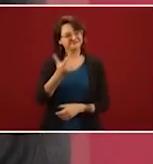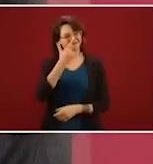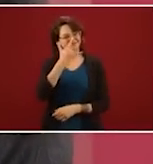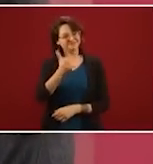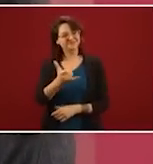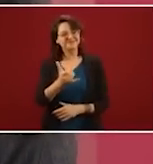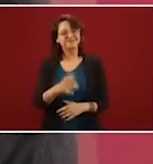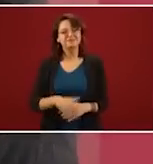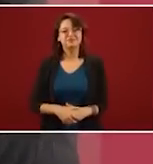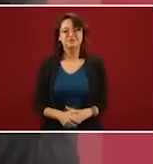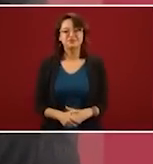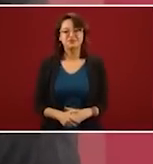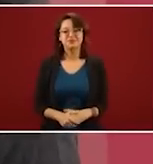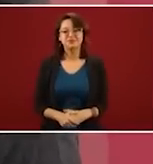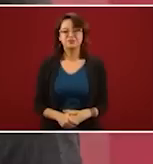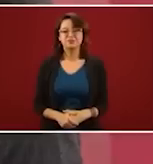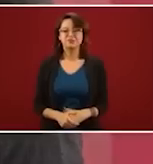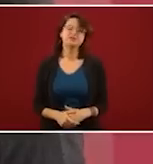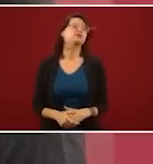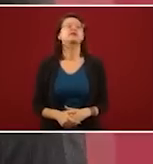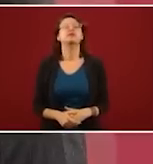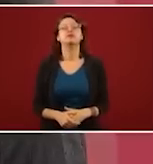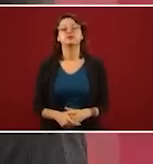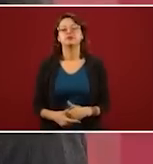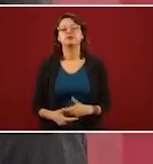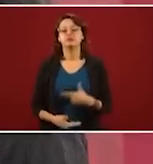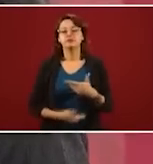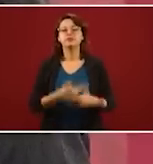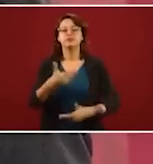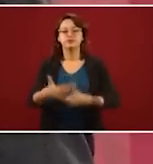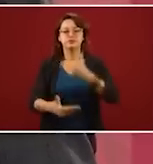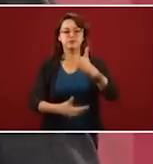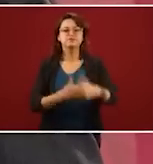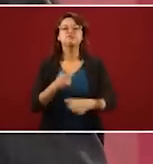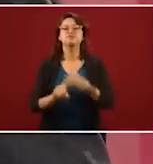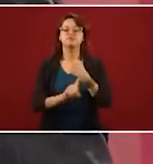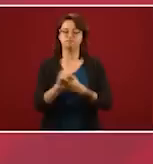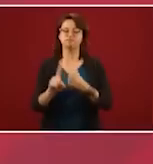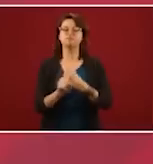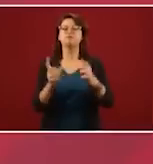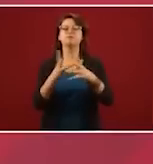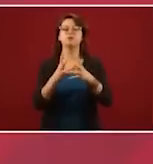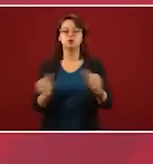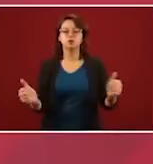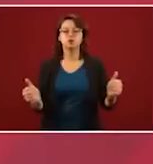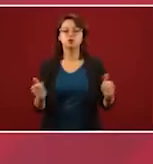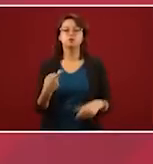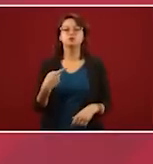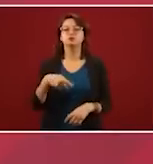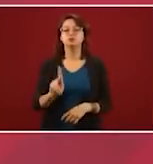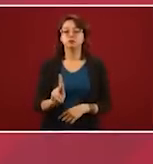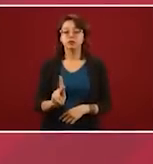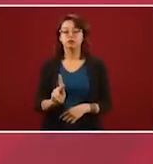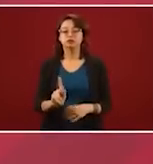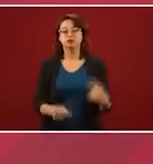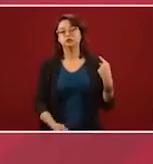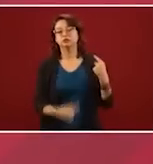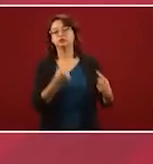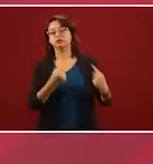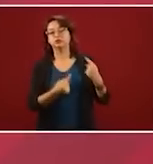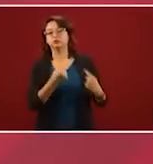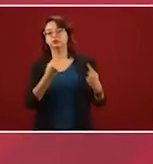dar solución evitando provocaciones,